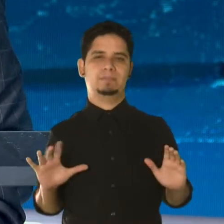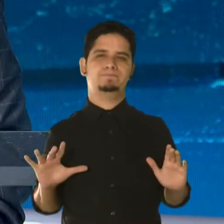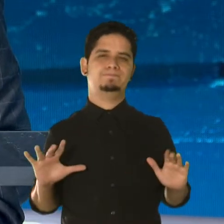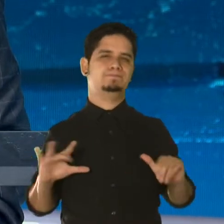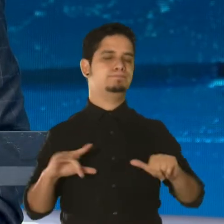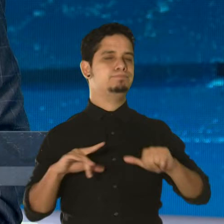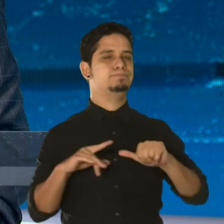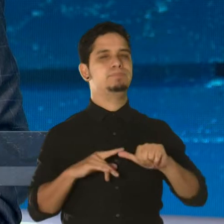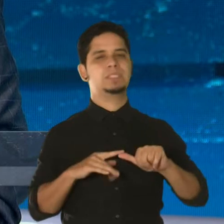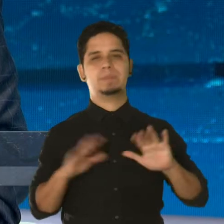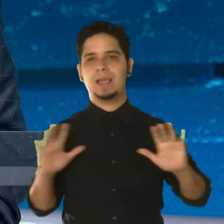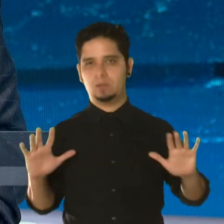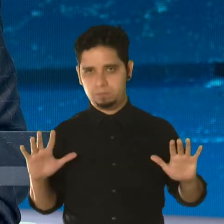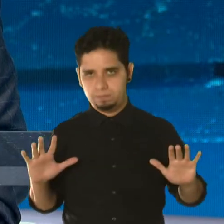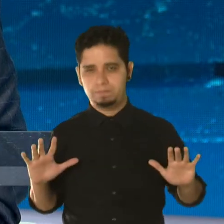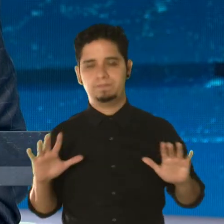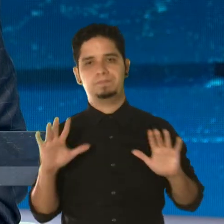lugar,